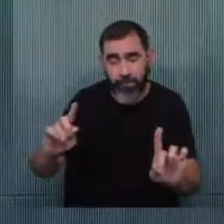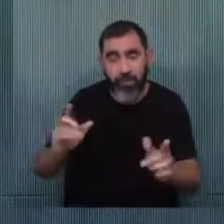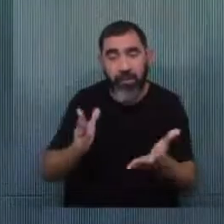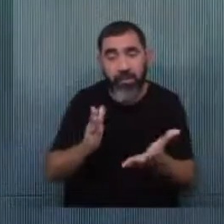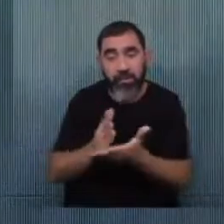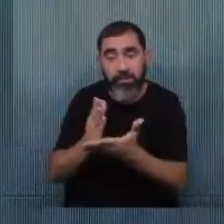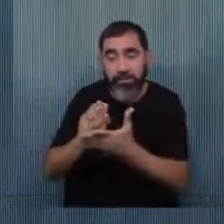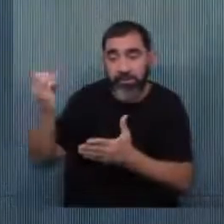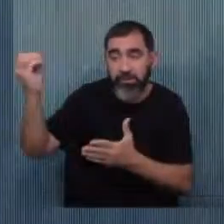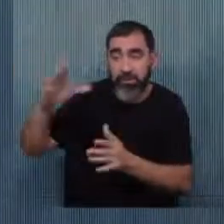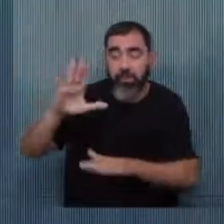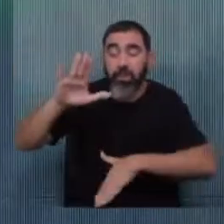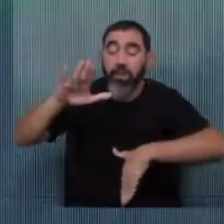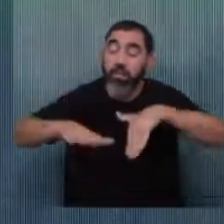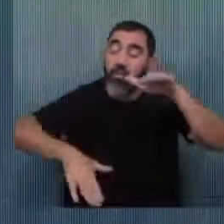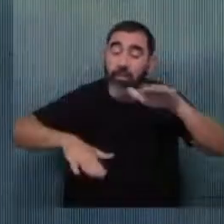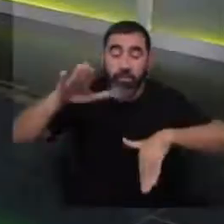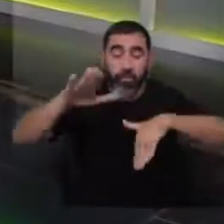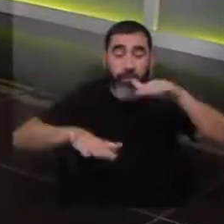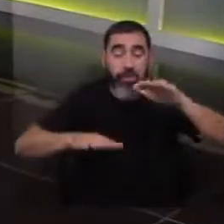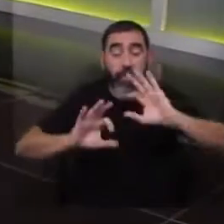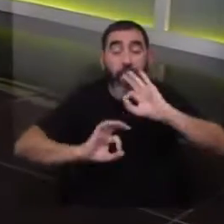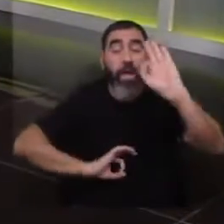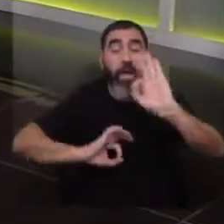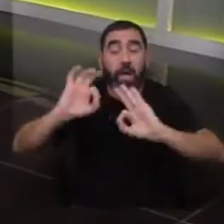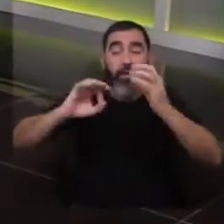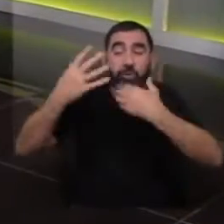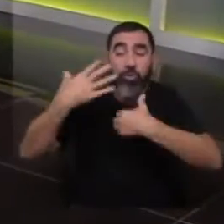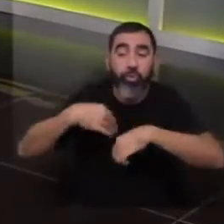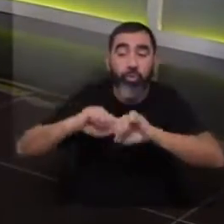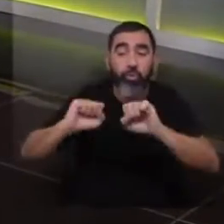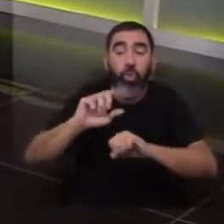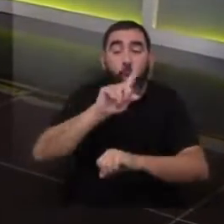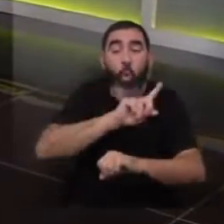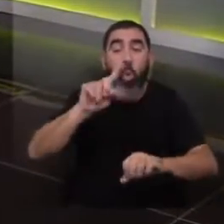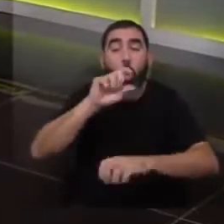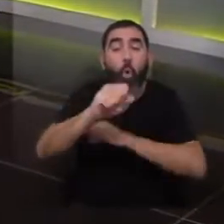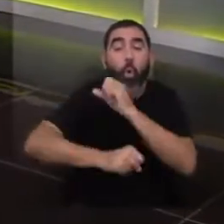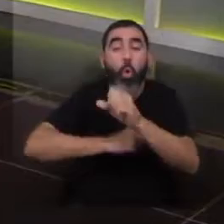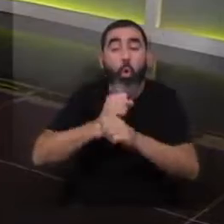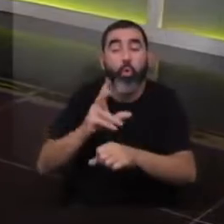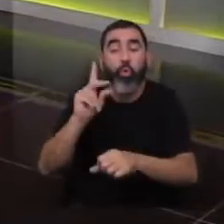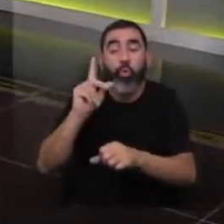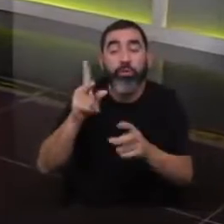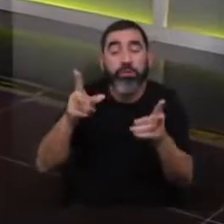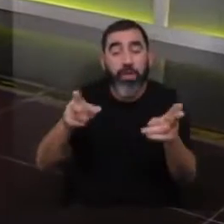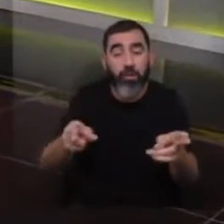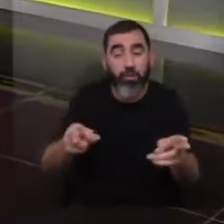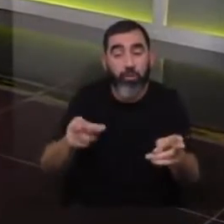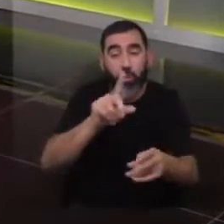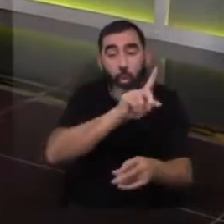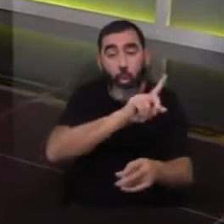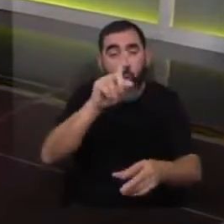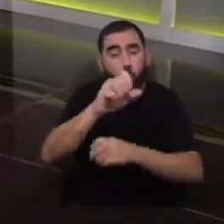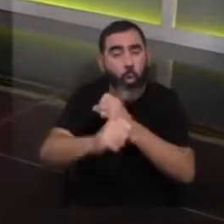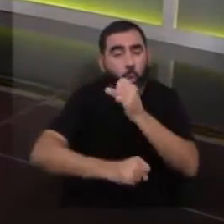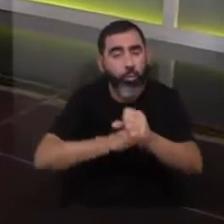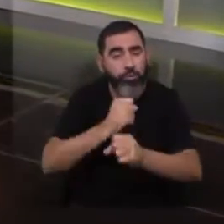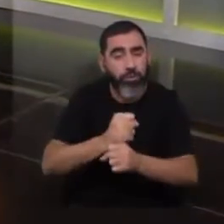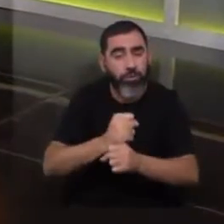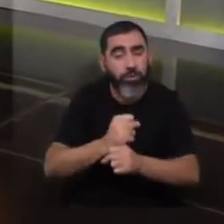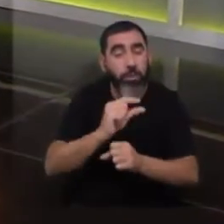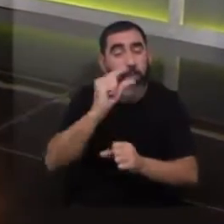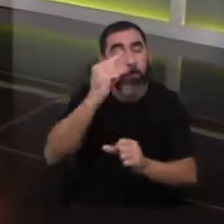en el Sol, sino que tiene ciclos. Y los astrónomos han detectado que tiene ciclos de 11 años. En ese ciclo, los primeros años hay